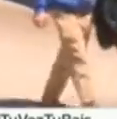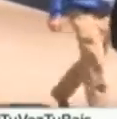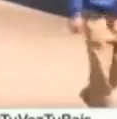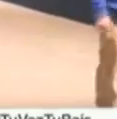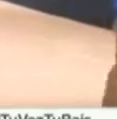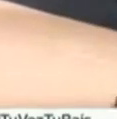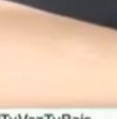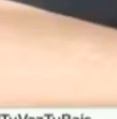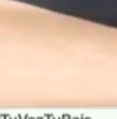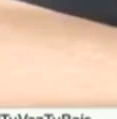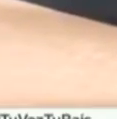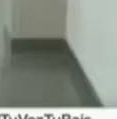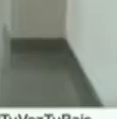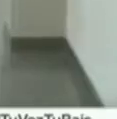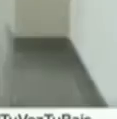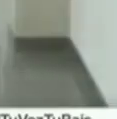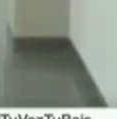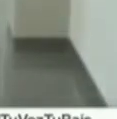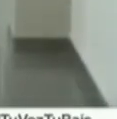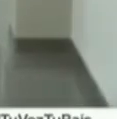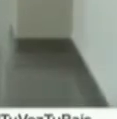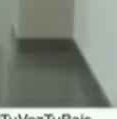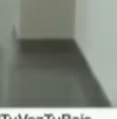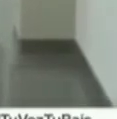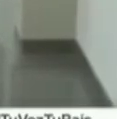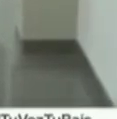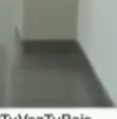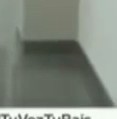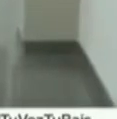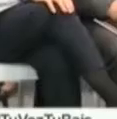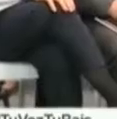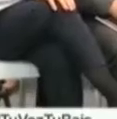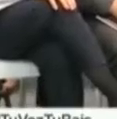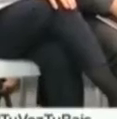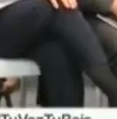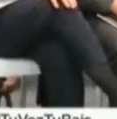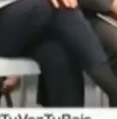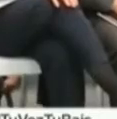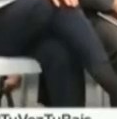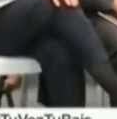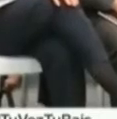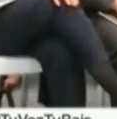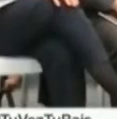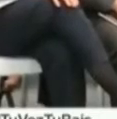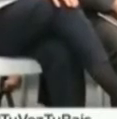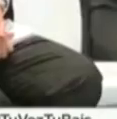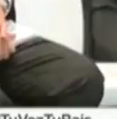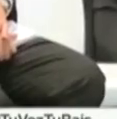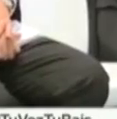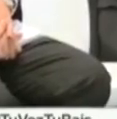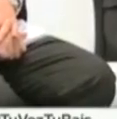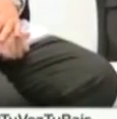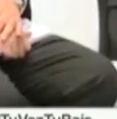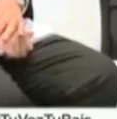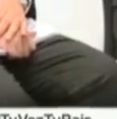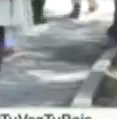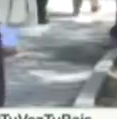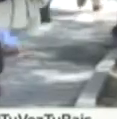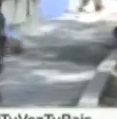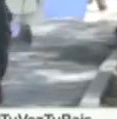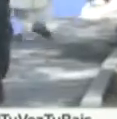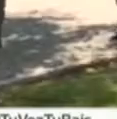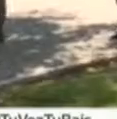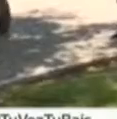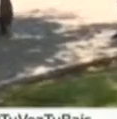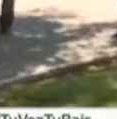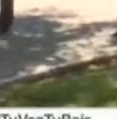evento es parte esencial. Para ello se destinó a 6.500 funcionarios, que incluye policías, militares, personal de atención